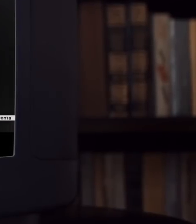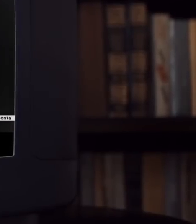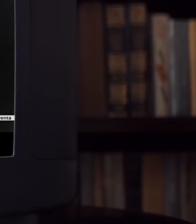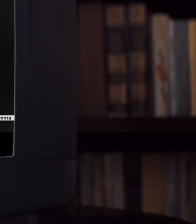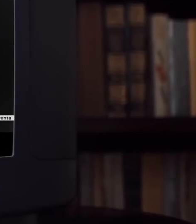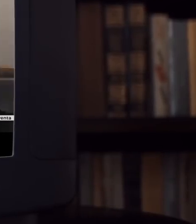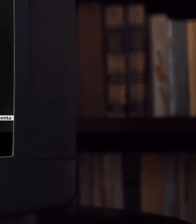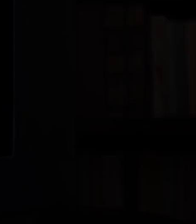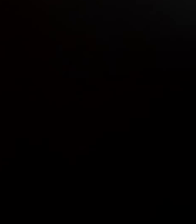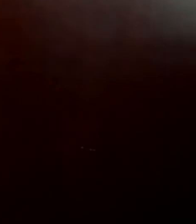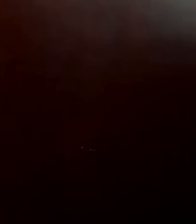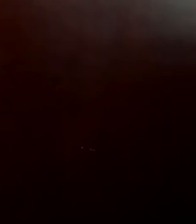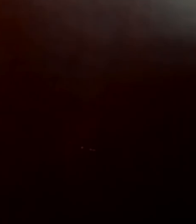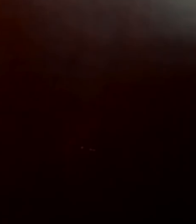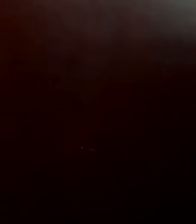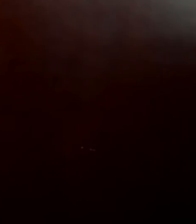la casita tiene cine.